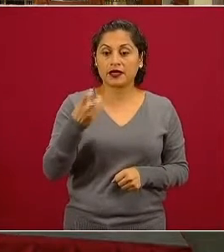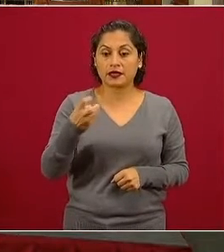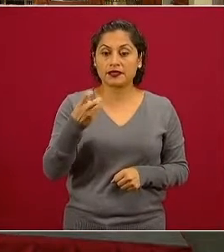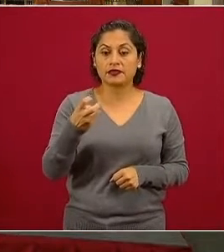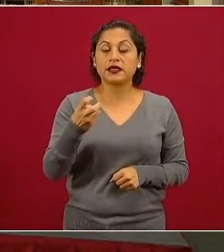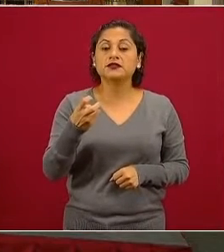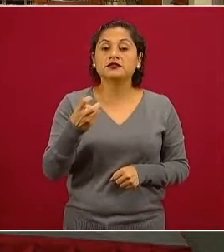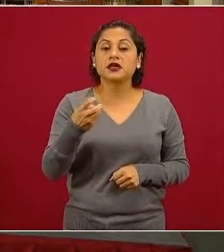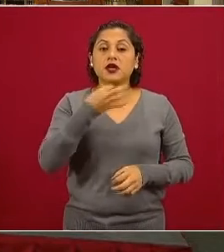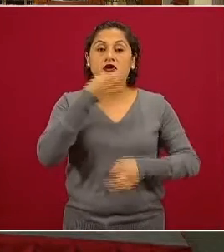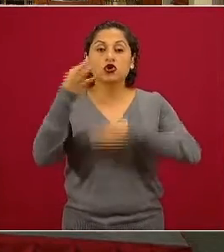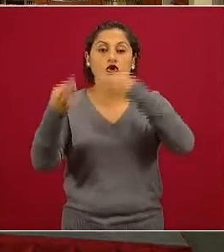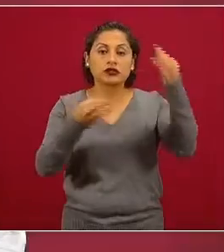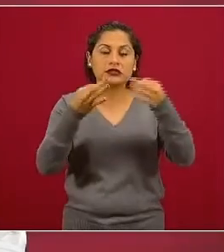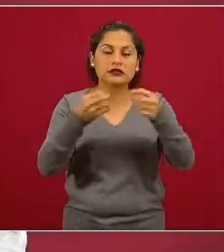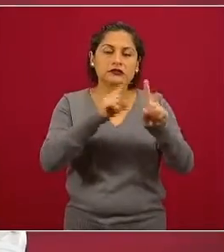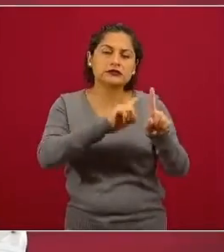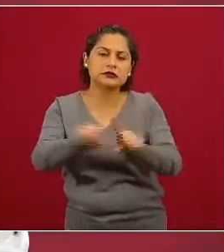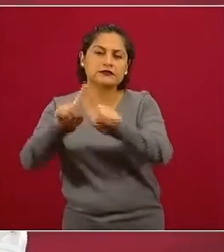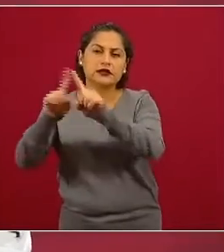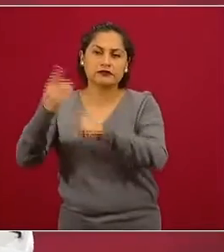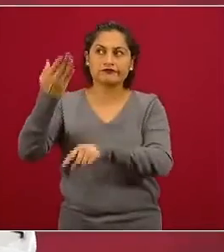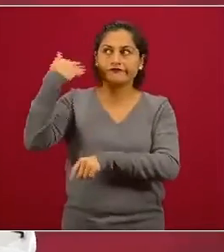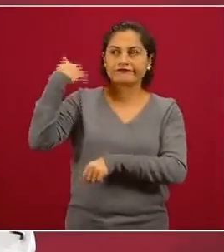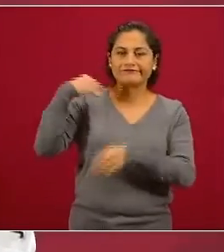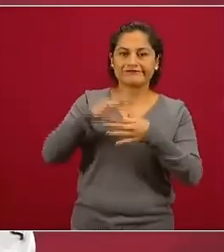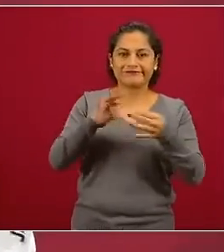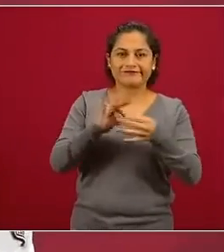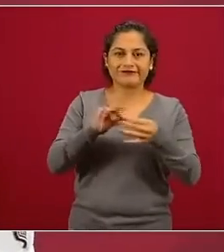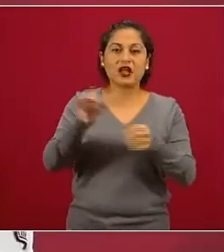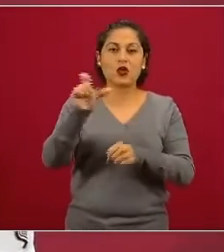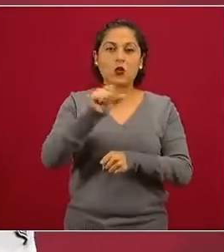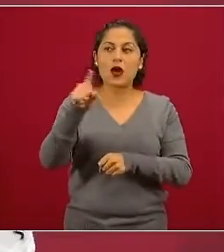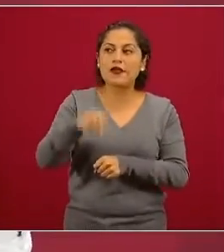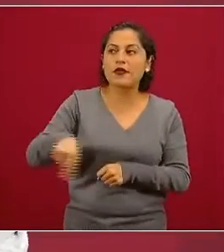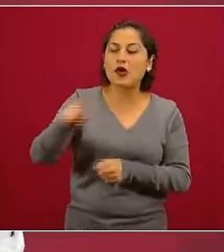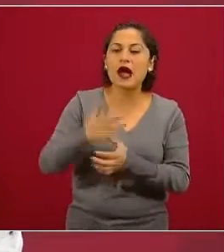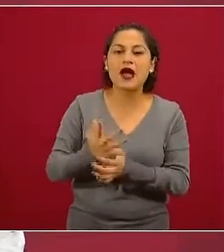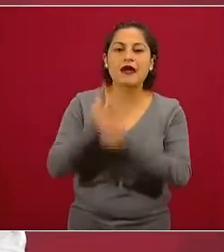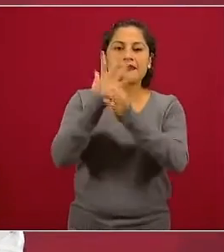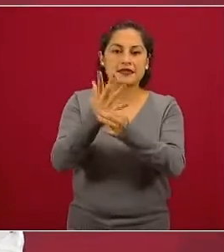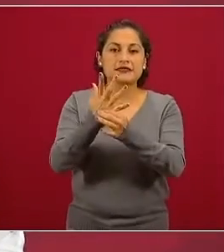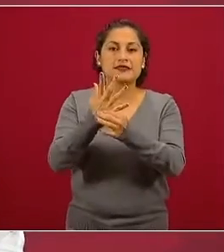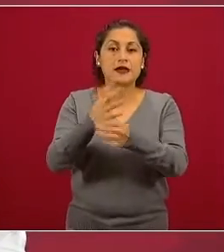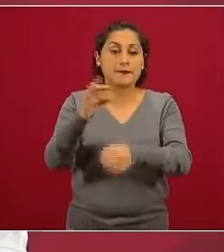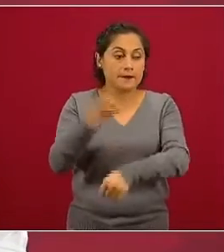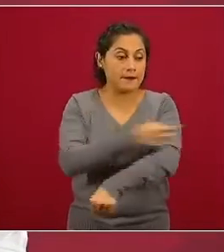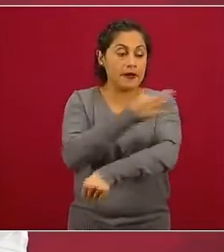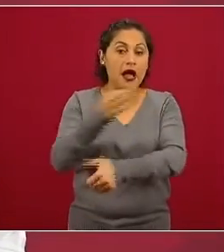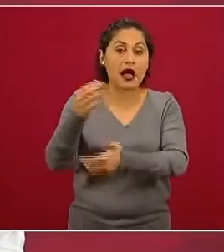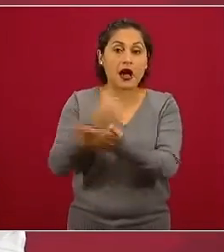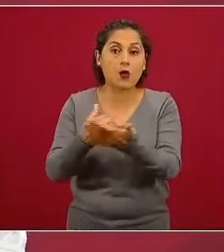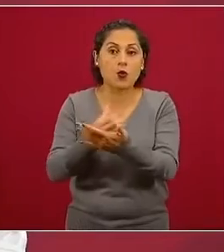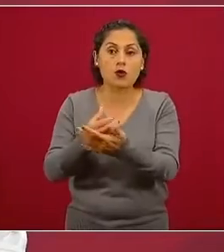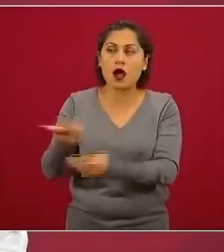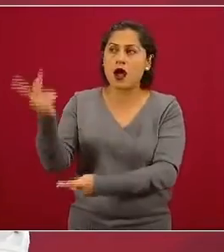algunos mexicanos. Y de ser así, ¿cuándo empezarían estos estudios y cómo sería la elección? Gracias. Gracias por sus preguntas,